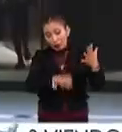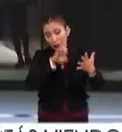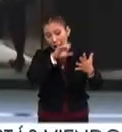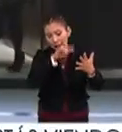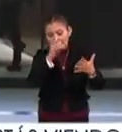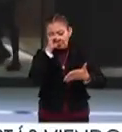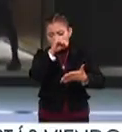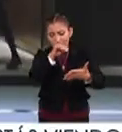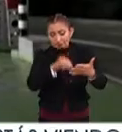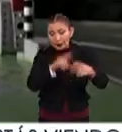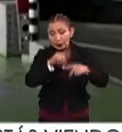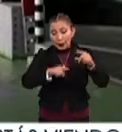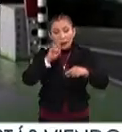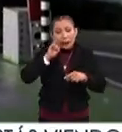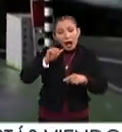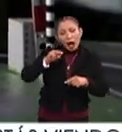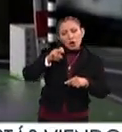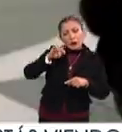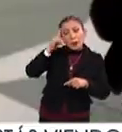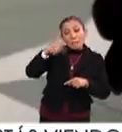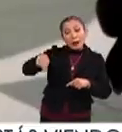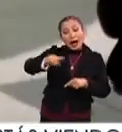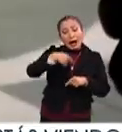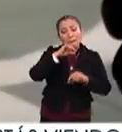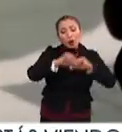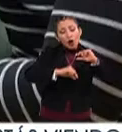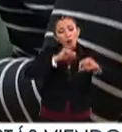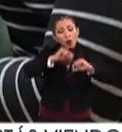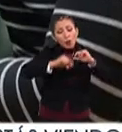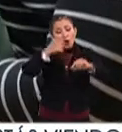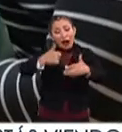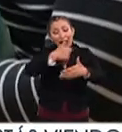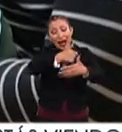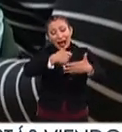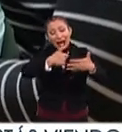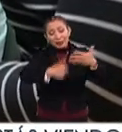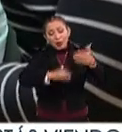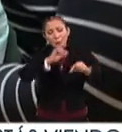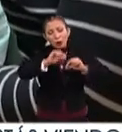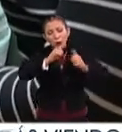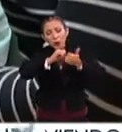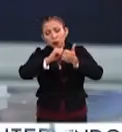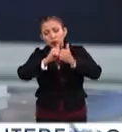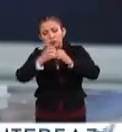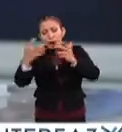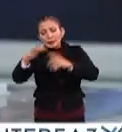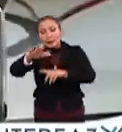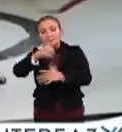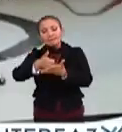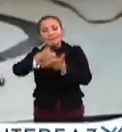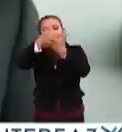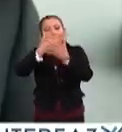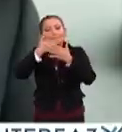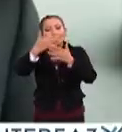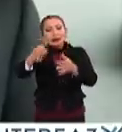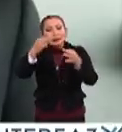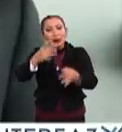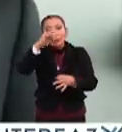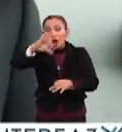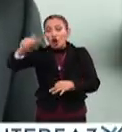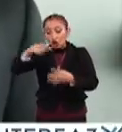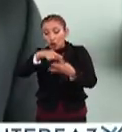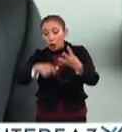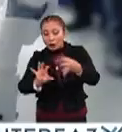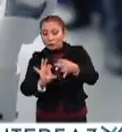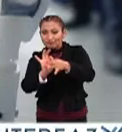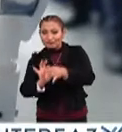están planteados de acuerdo con la ANUYES, para que en la medida en que cada uno de ellos avance, genere las condiciones propicias para que los otros